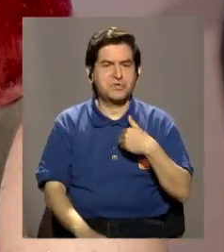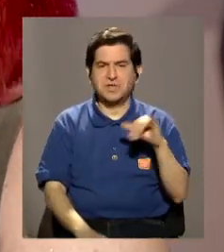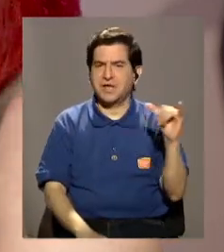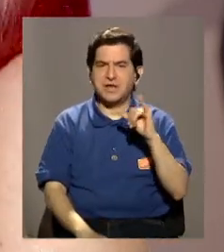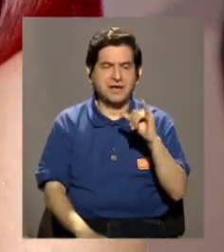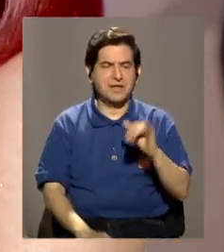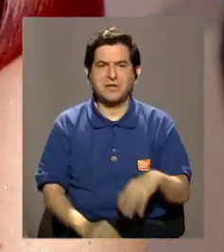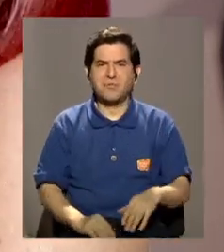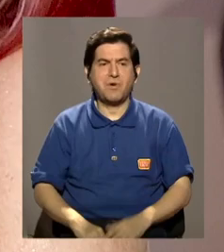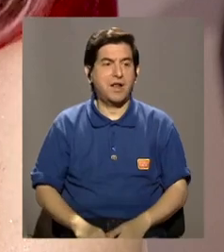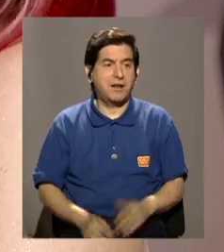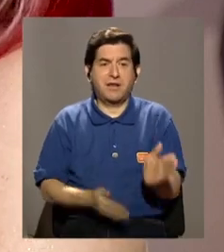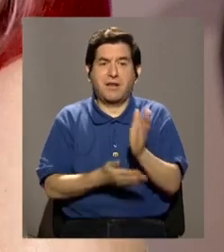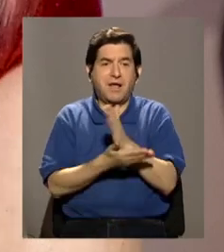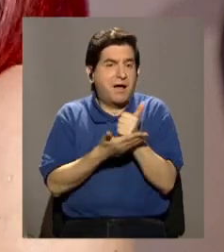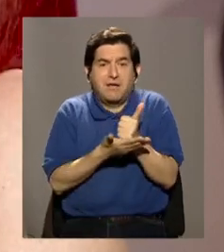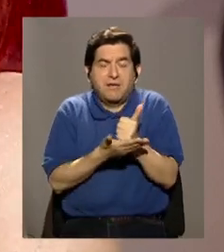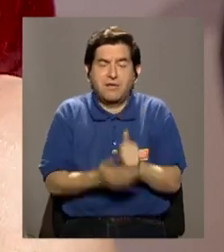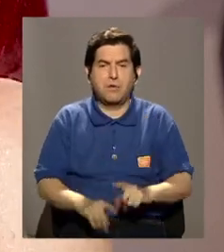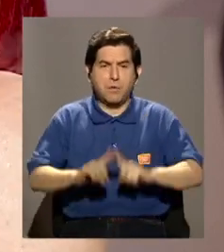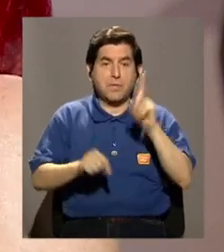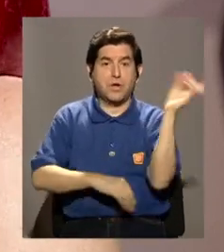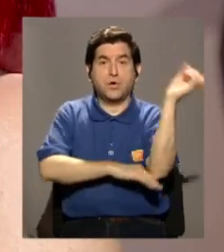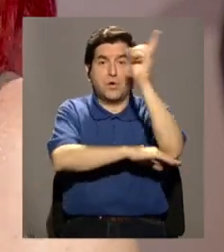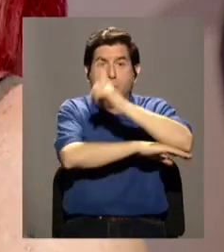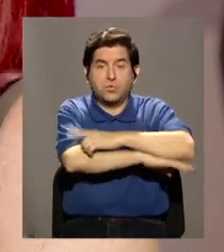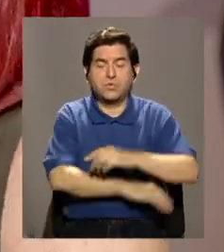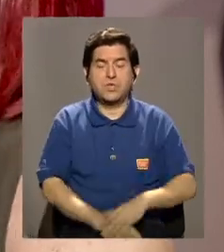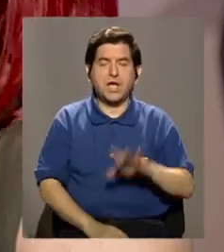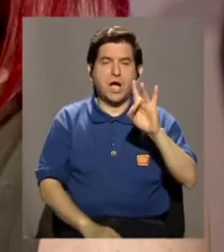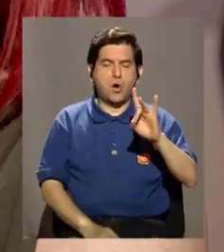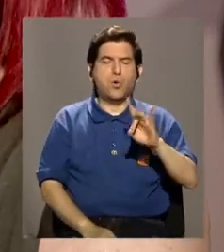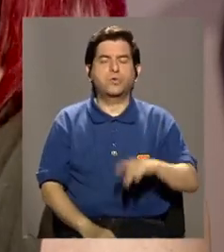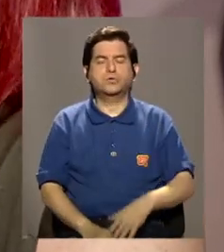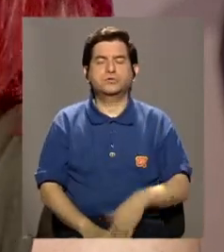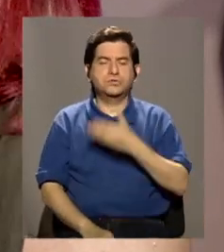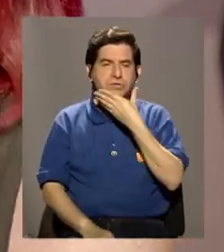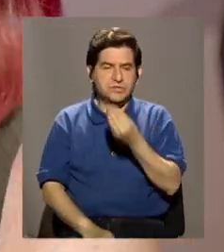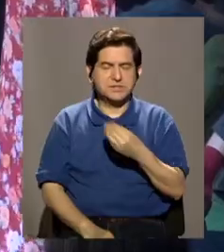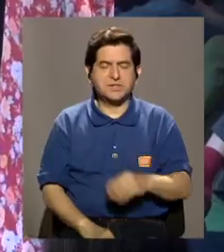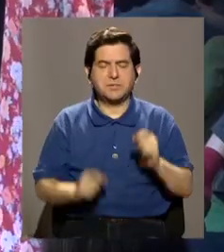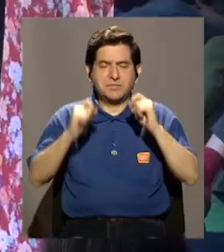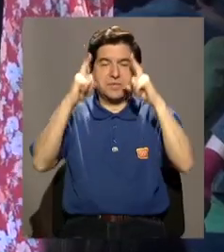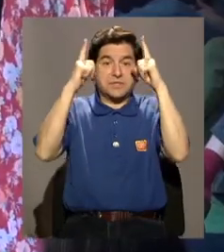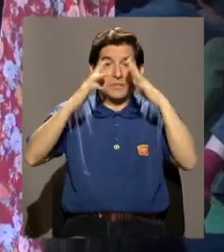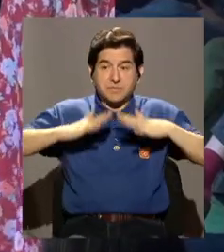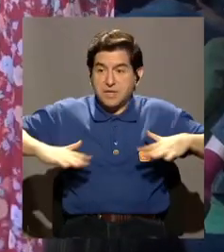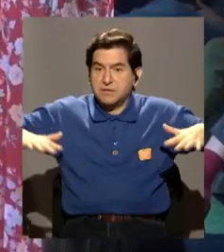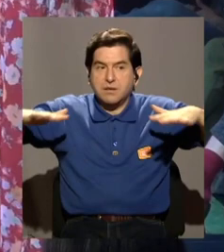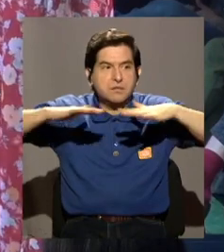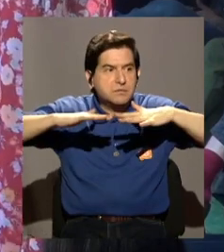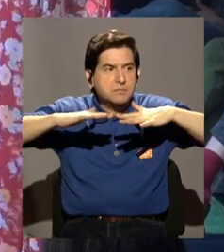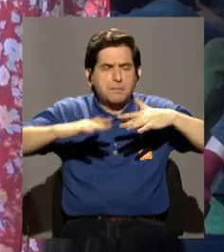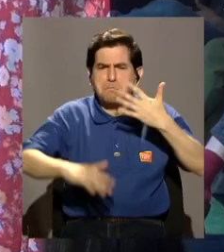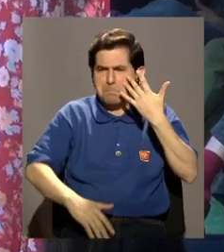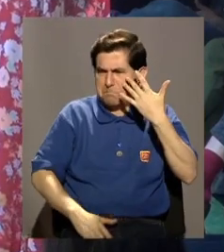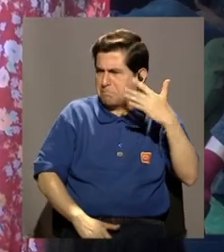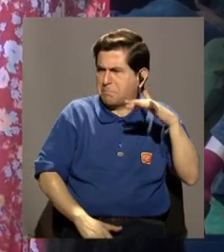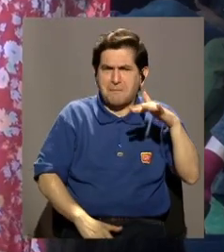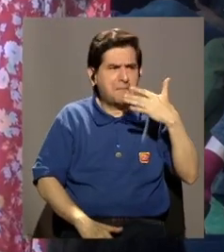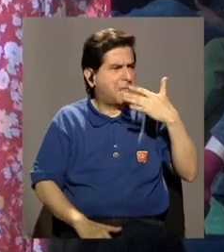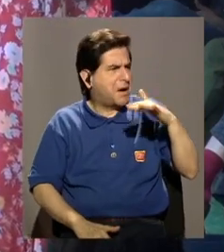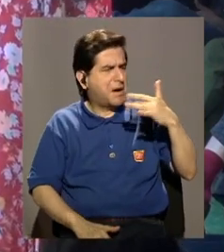común un día se despiertan 18 de diciembre se despiertan en un espacio que parece ser